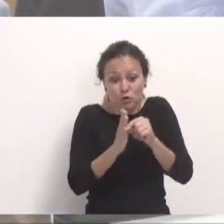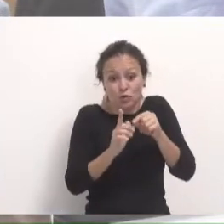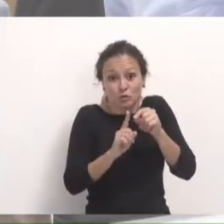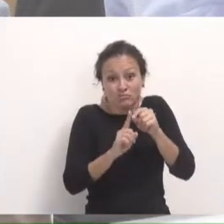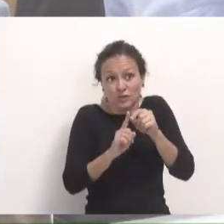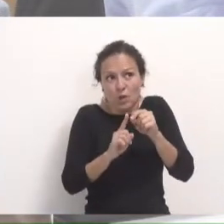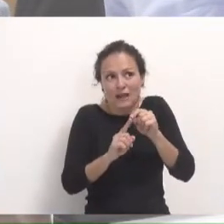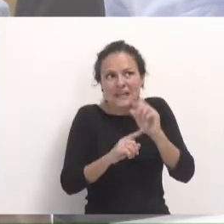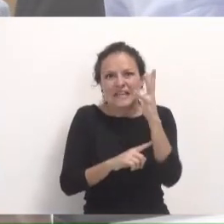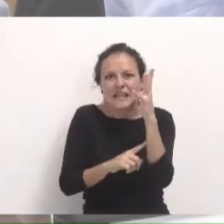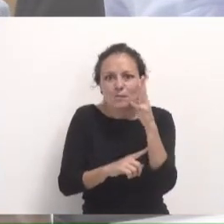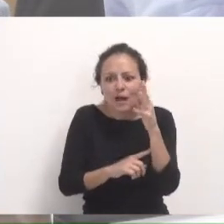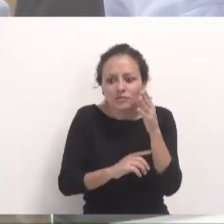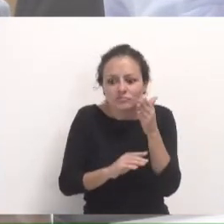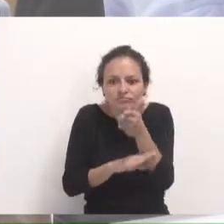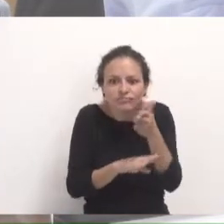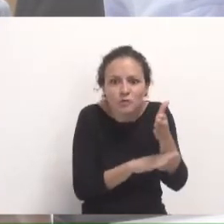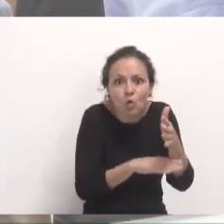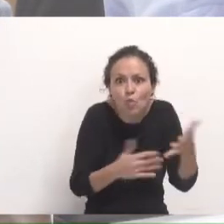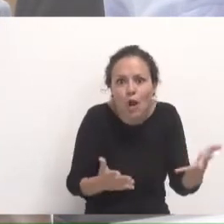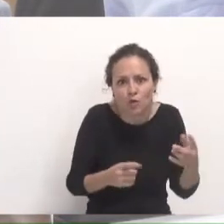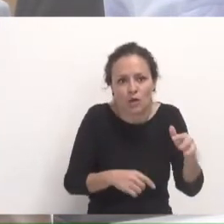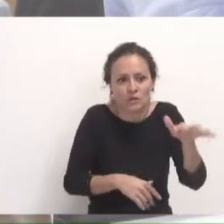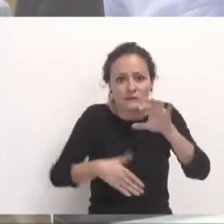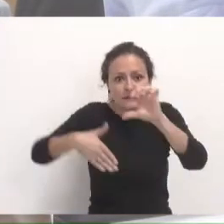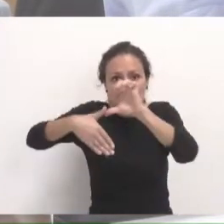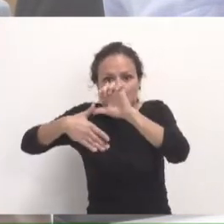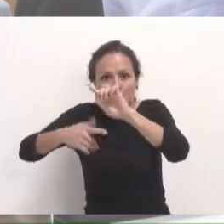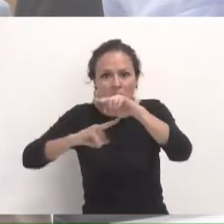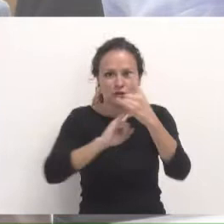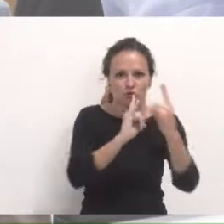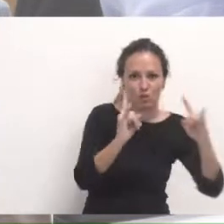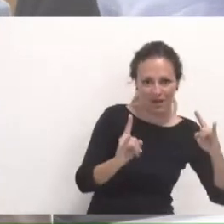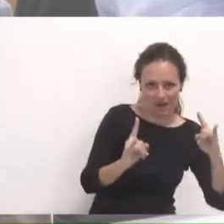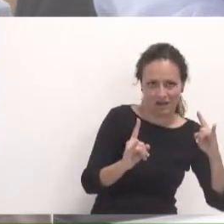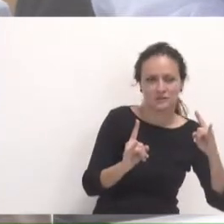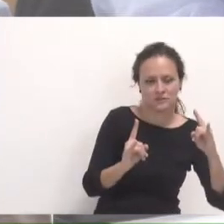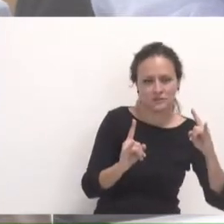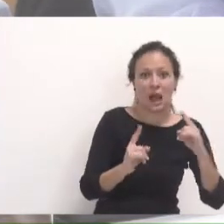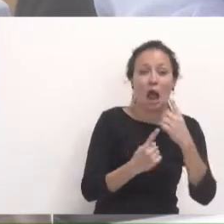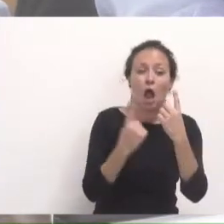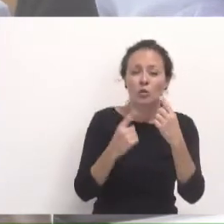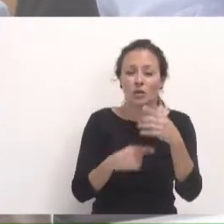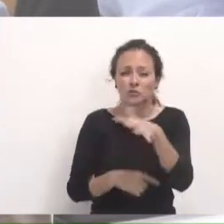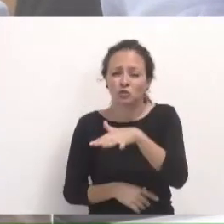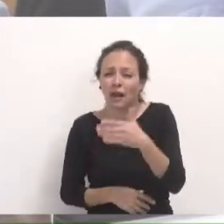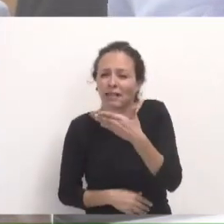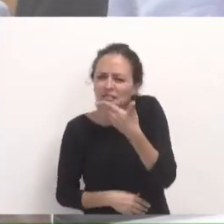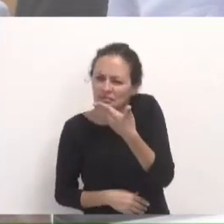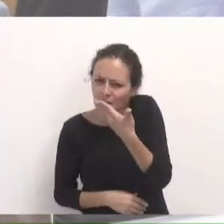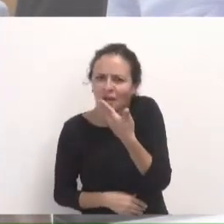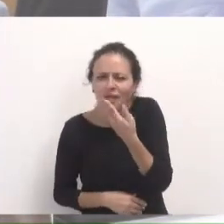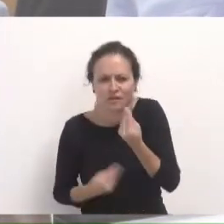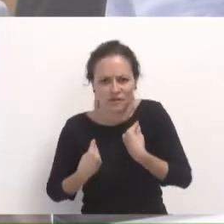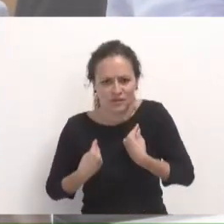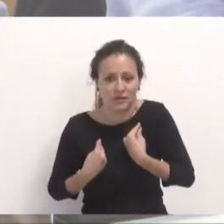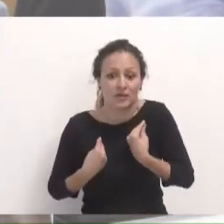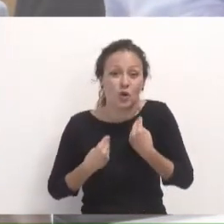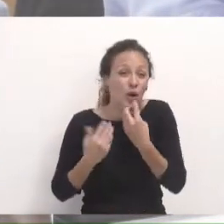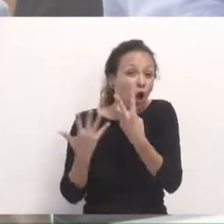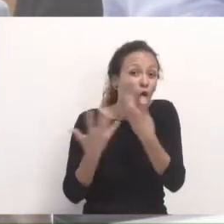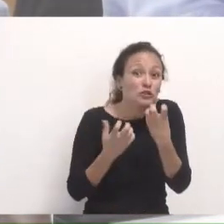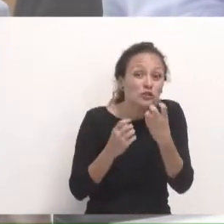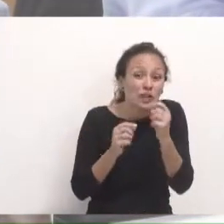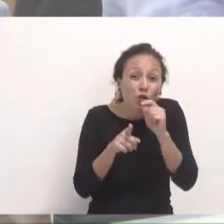en climas tropicales o subtropicales y algunas viven en climas templados. Se conocen más de 2.800 especies de termitas en el